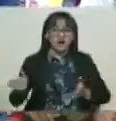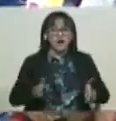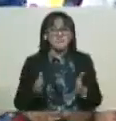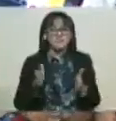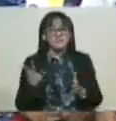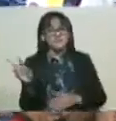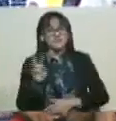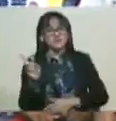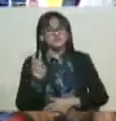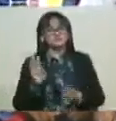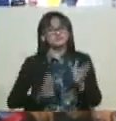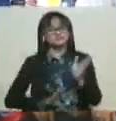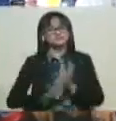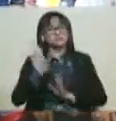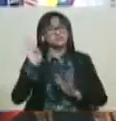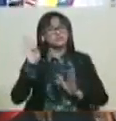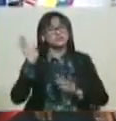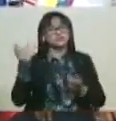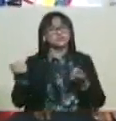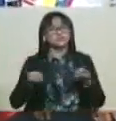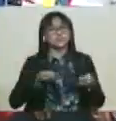prosperidad económica